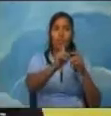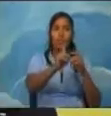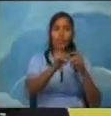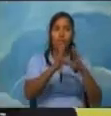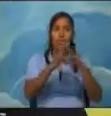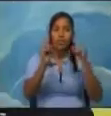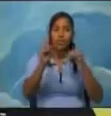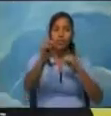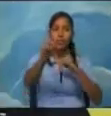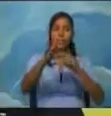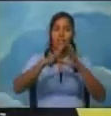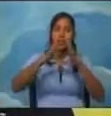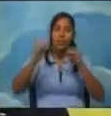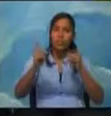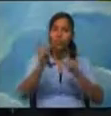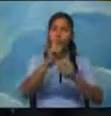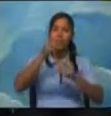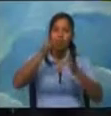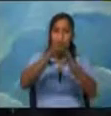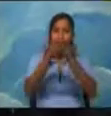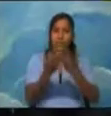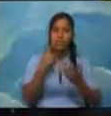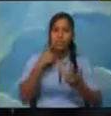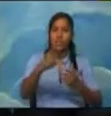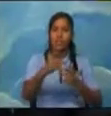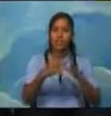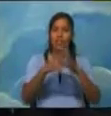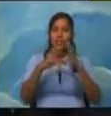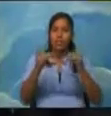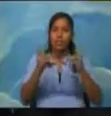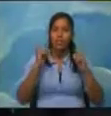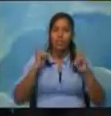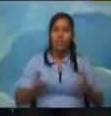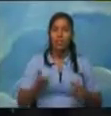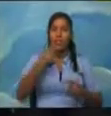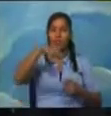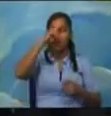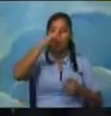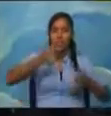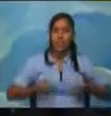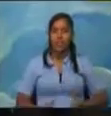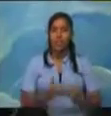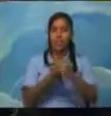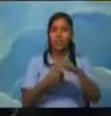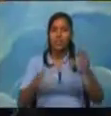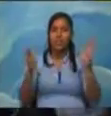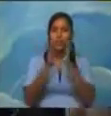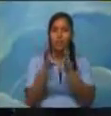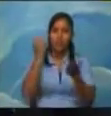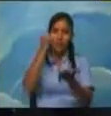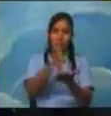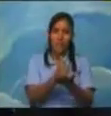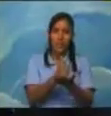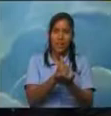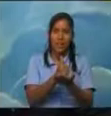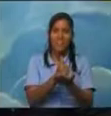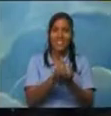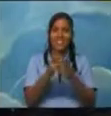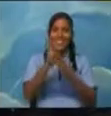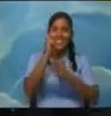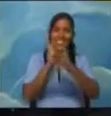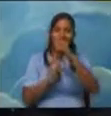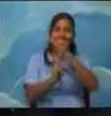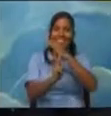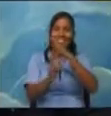lectura. Vamos a leer la palabra del Señor bajo la autoridad del Padre, la del Hijo y la del Espíritu Santo. Amén. Y síguenos versículo